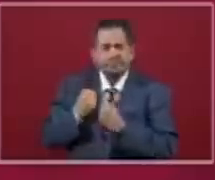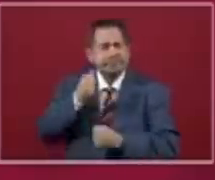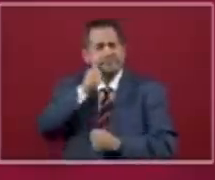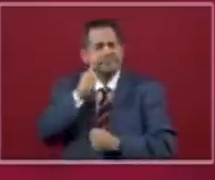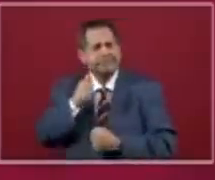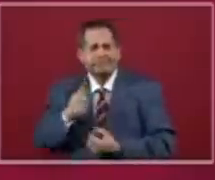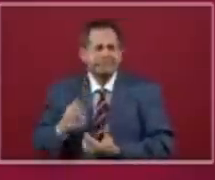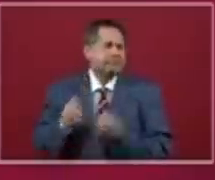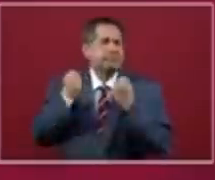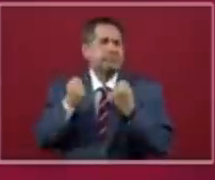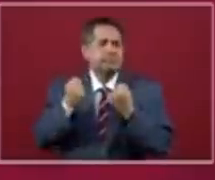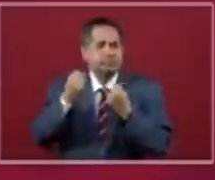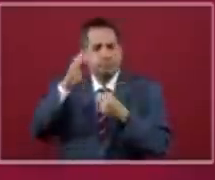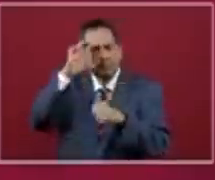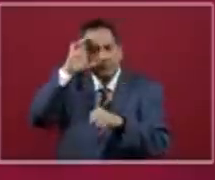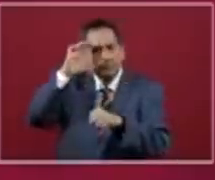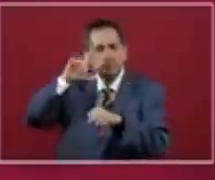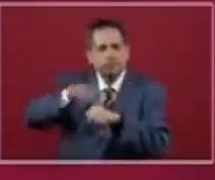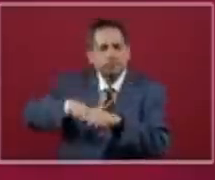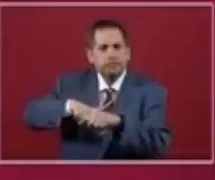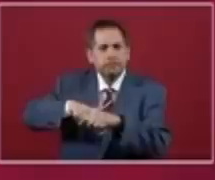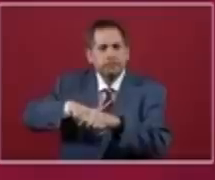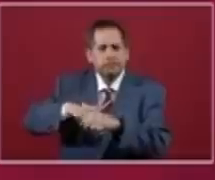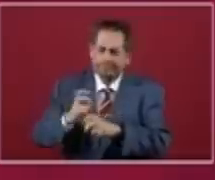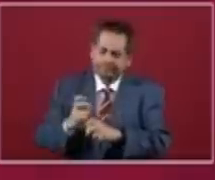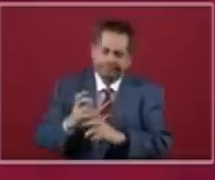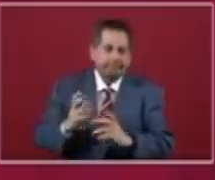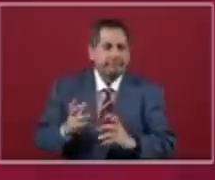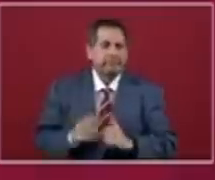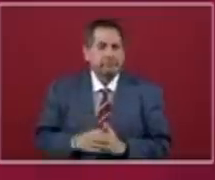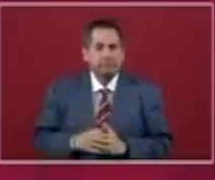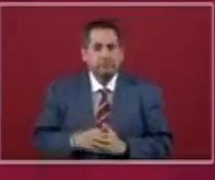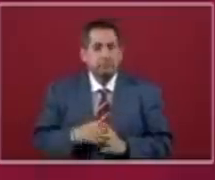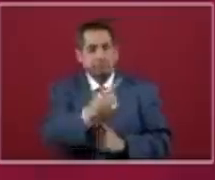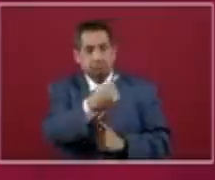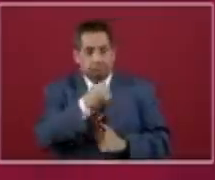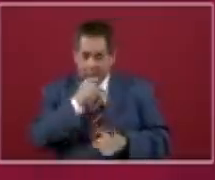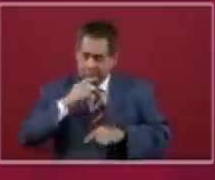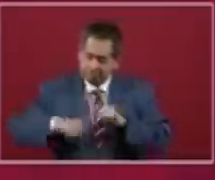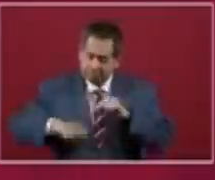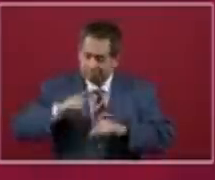siempre adelante. Y no han podido con eso.